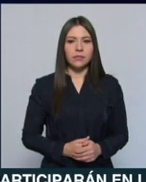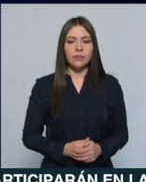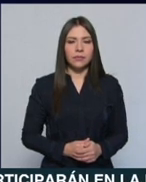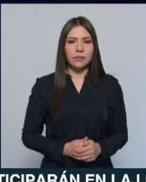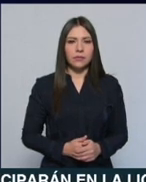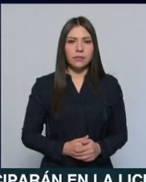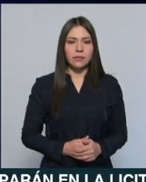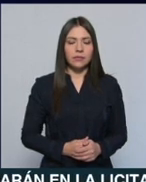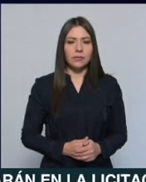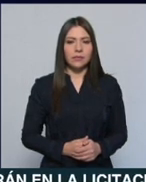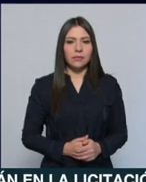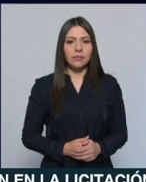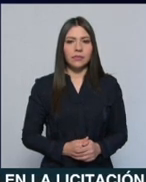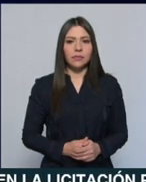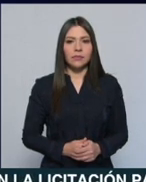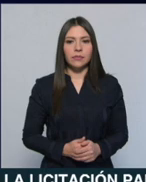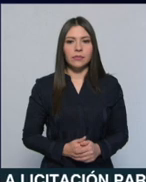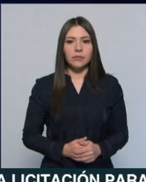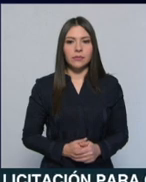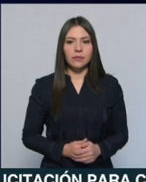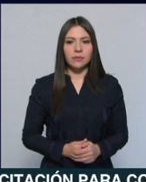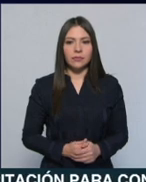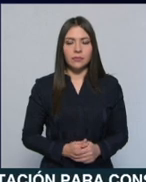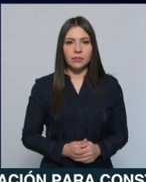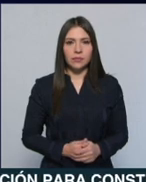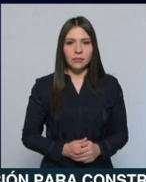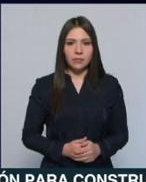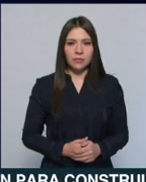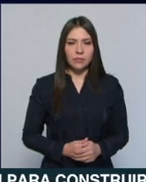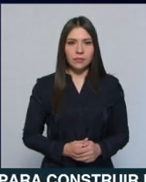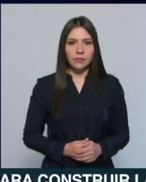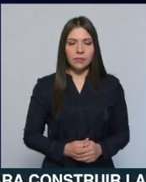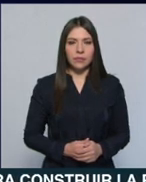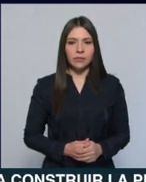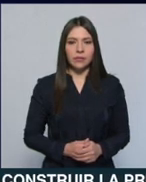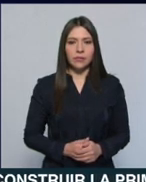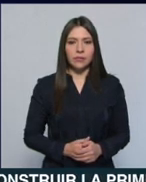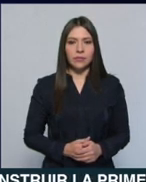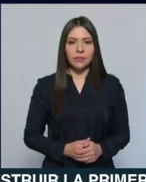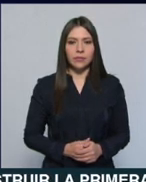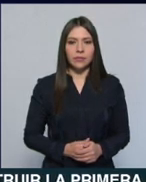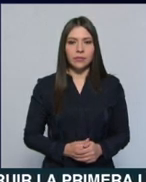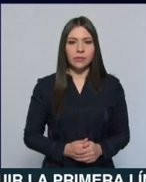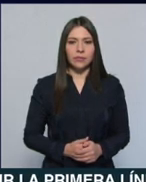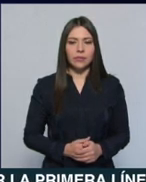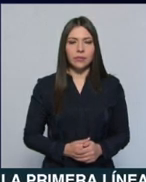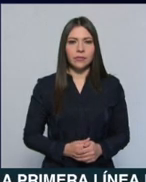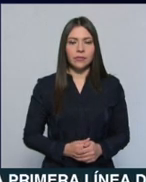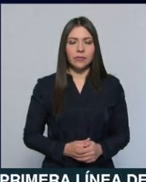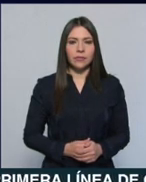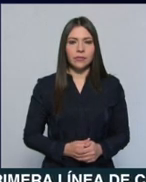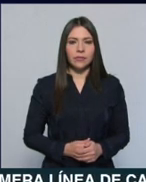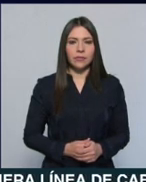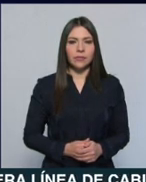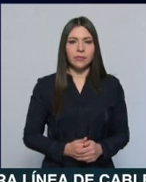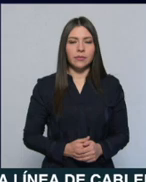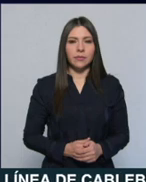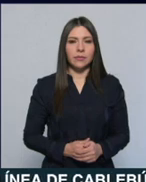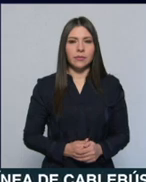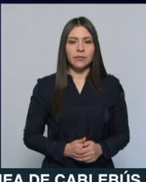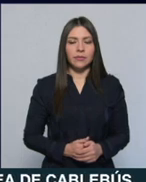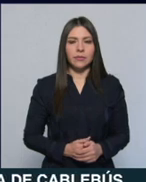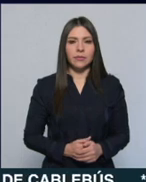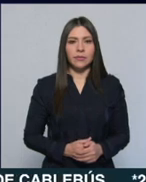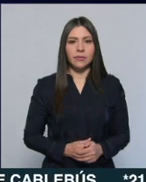diría cómo recuperar otra lana del Fondo 1. ¿Qué es el Fondo 1? Son participaciones federales, güey. Del Fondo 2. Un chingo de lana,